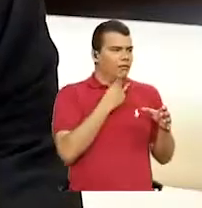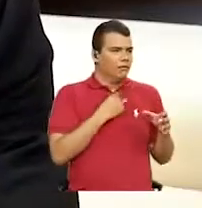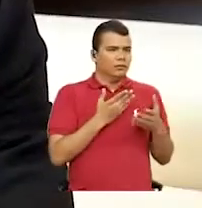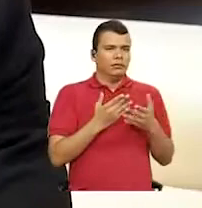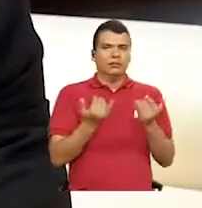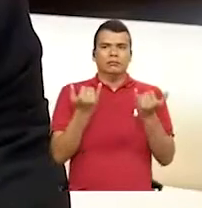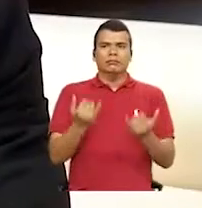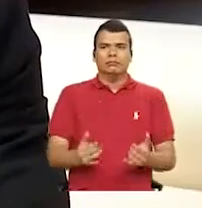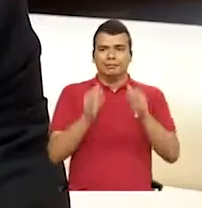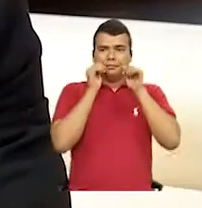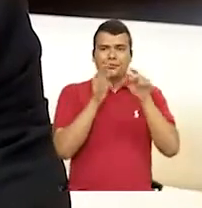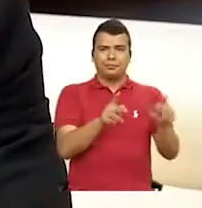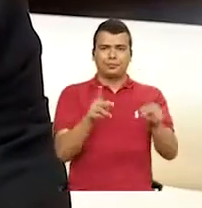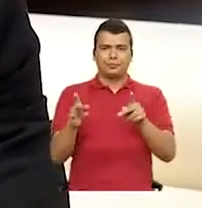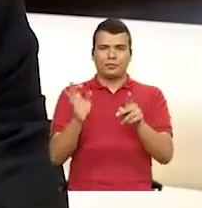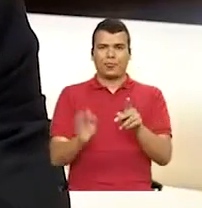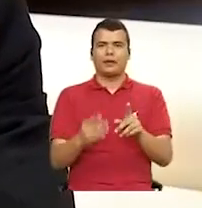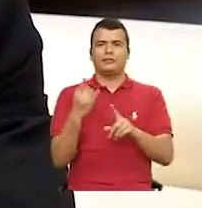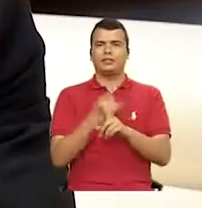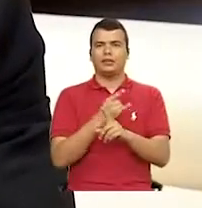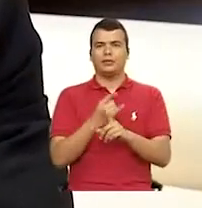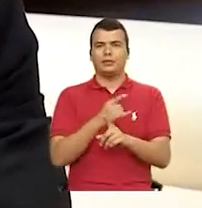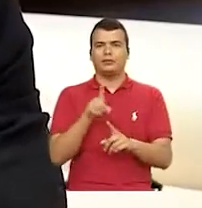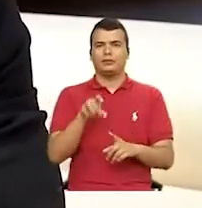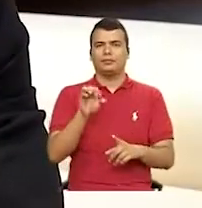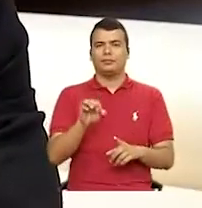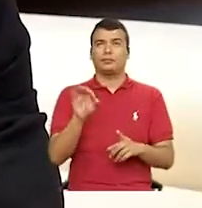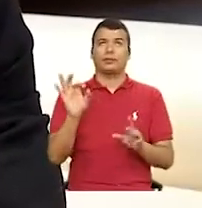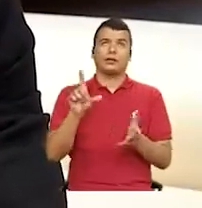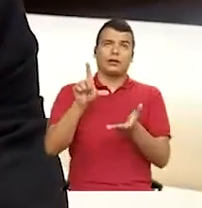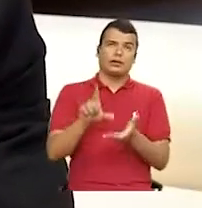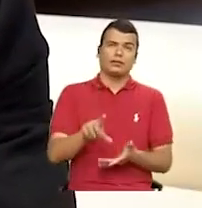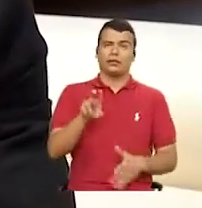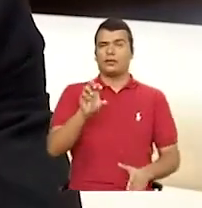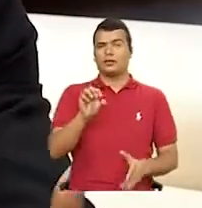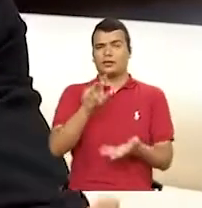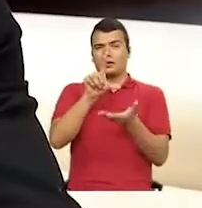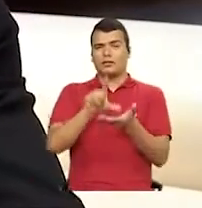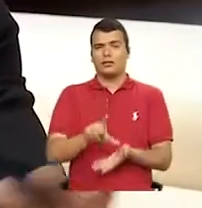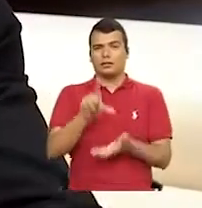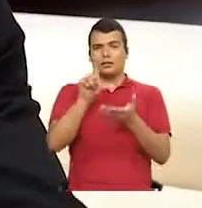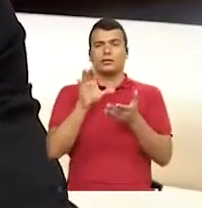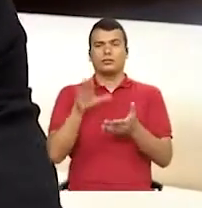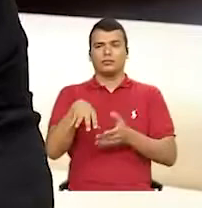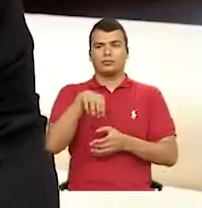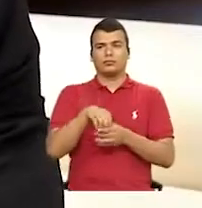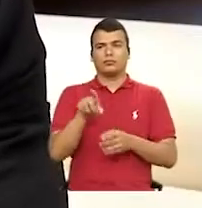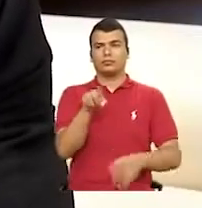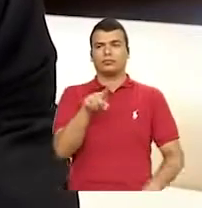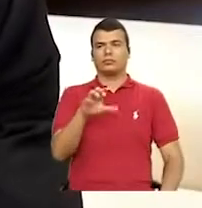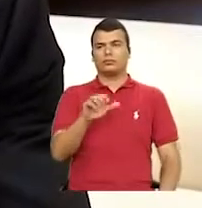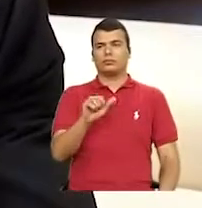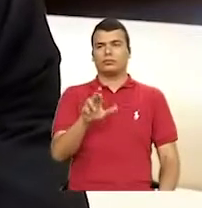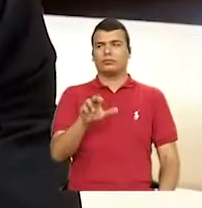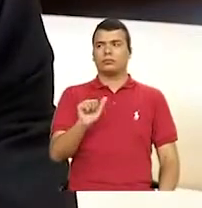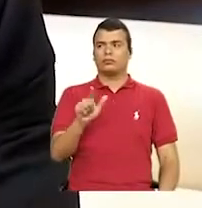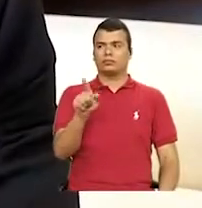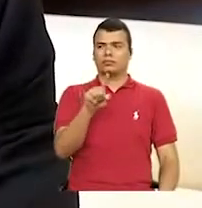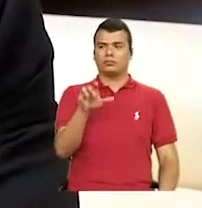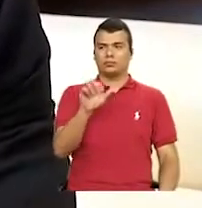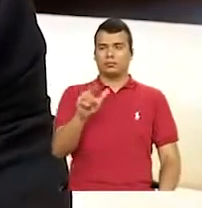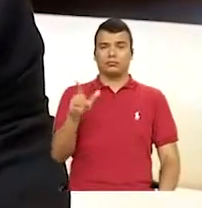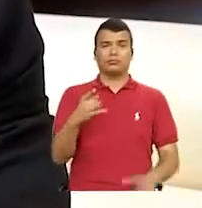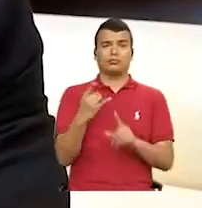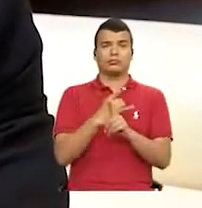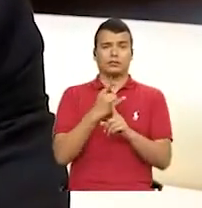el ser humano se está consumiendo de 60 a 80 libras wow. de azúcar representado en sacarosa, es decir, en el azúcar pues, que estamos